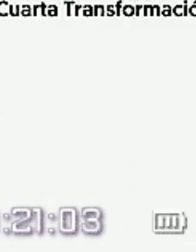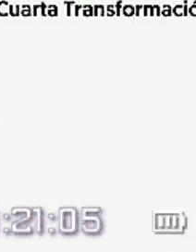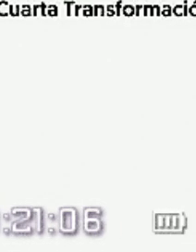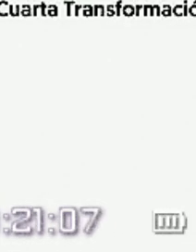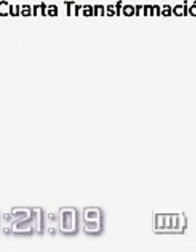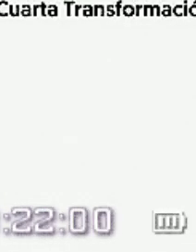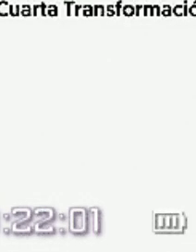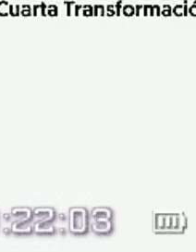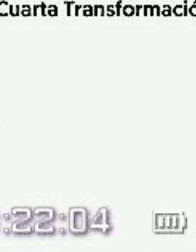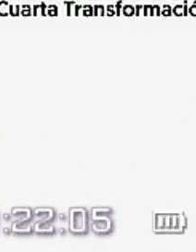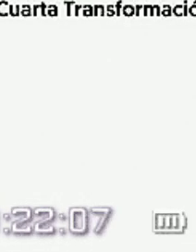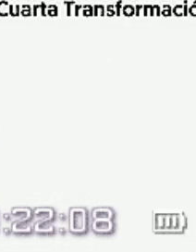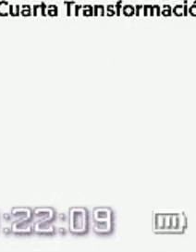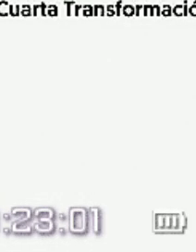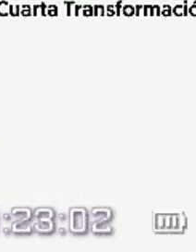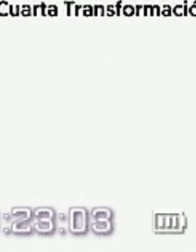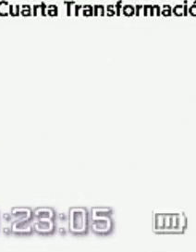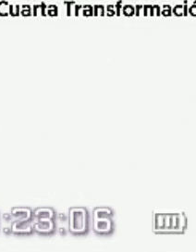cuanto a gasto público.